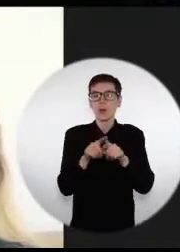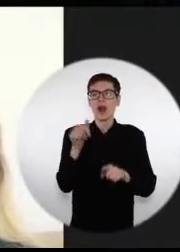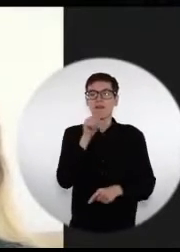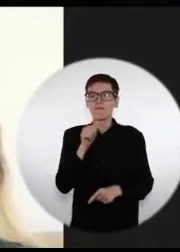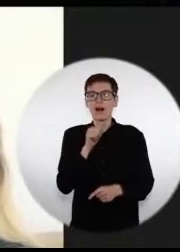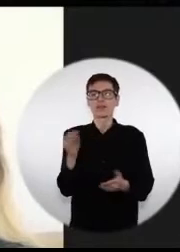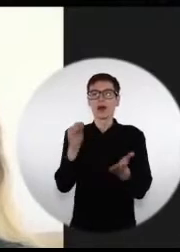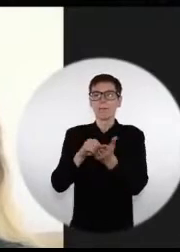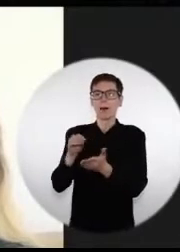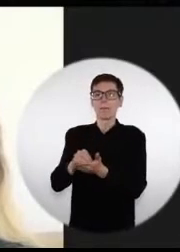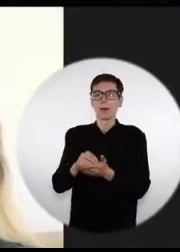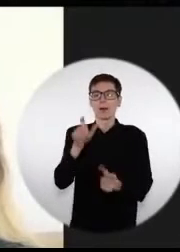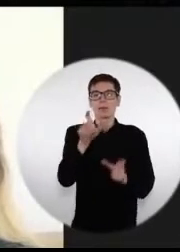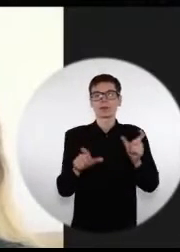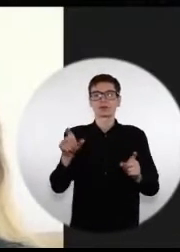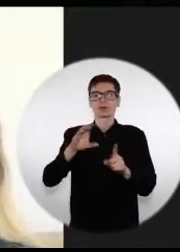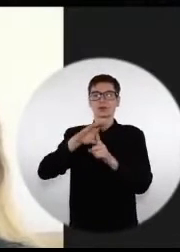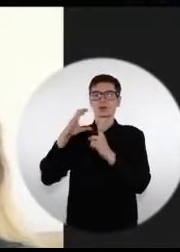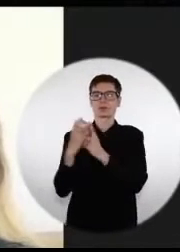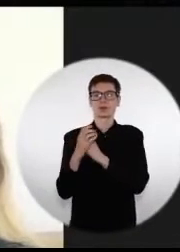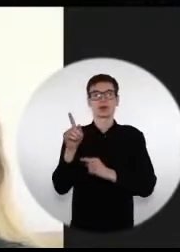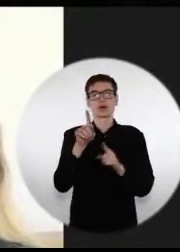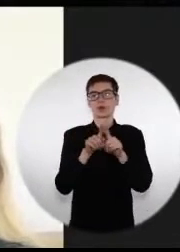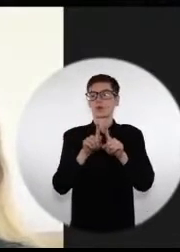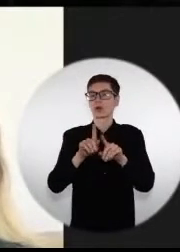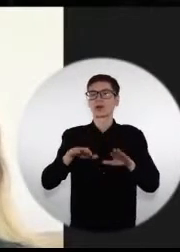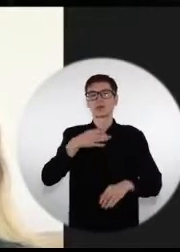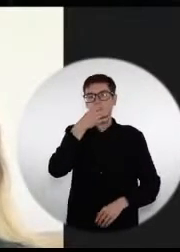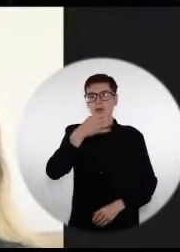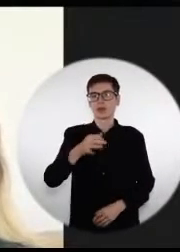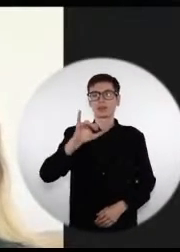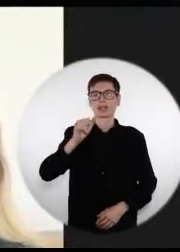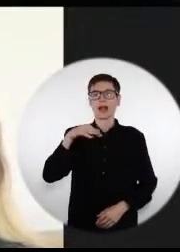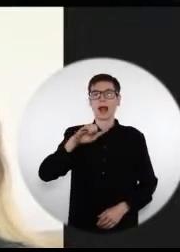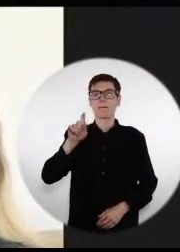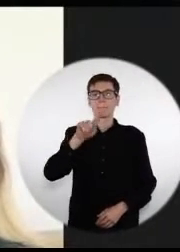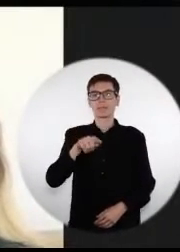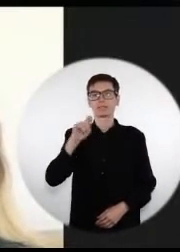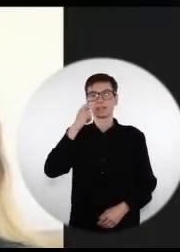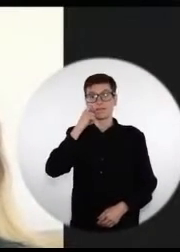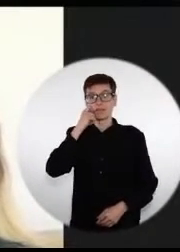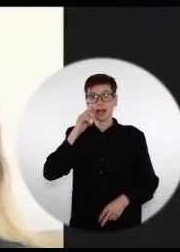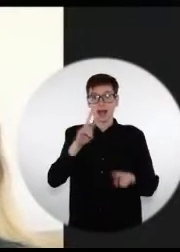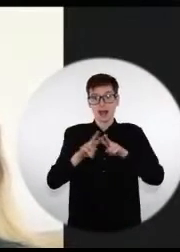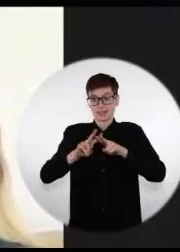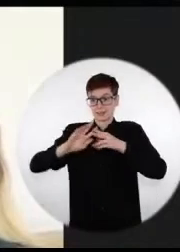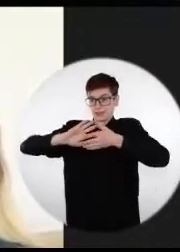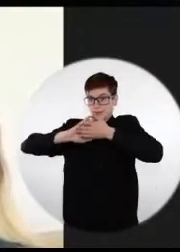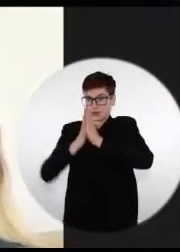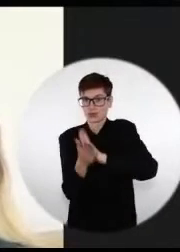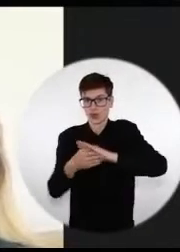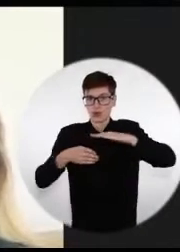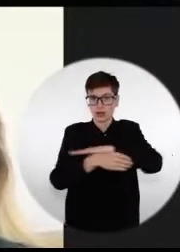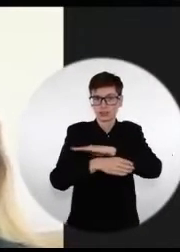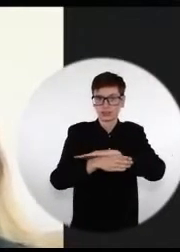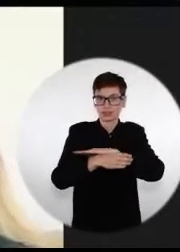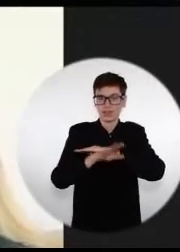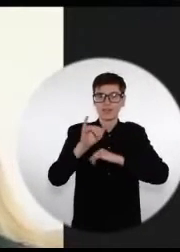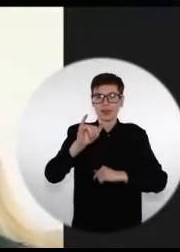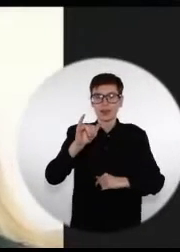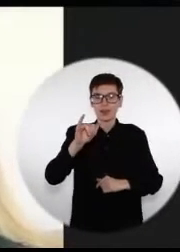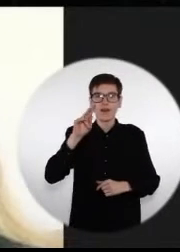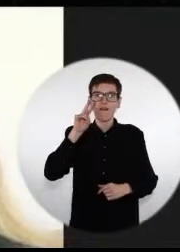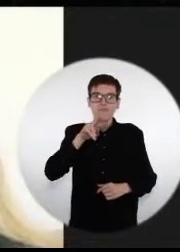interesamos por ti pero únete a nosotros escucha entonces siento que falta de todos nosotros los agentes culturales es falta